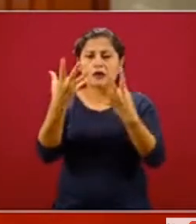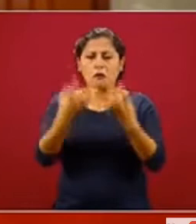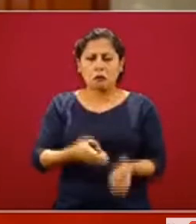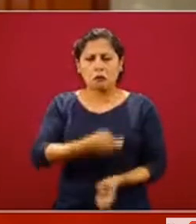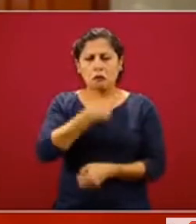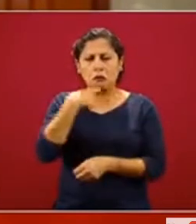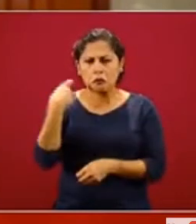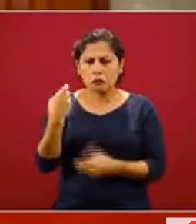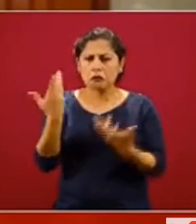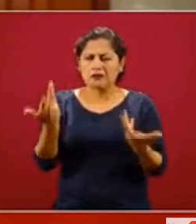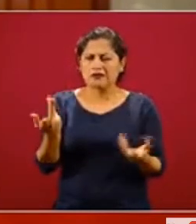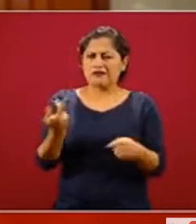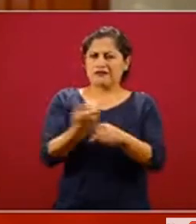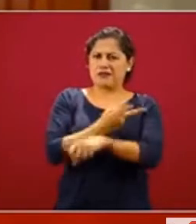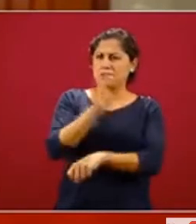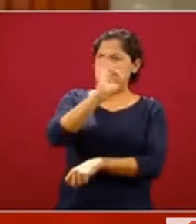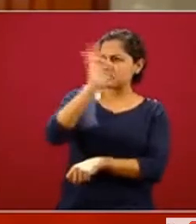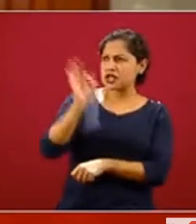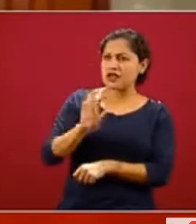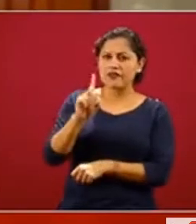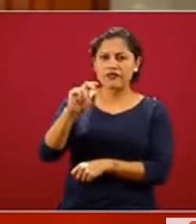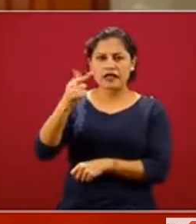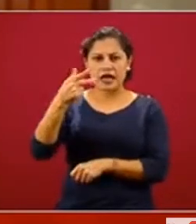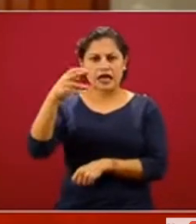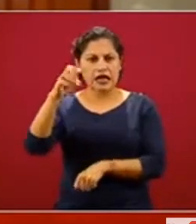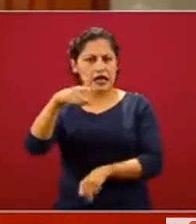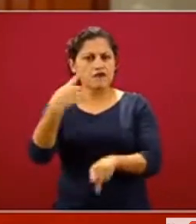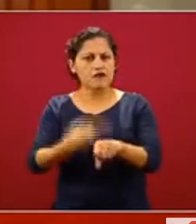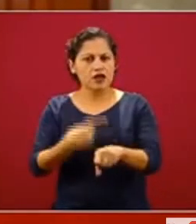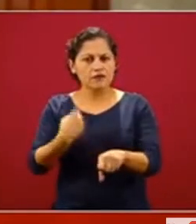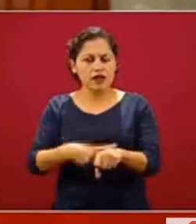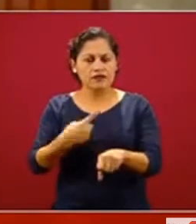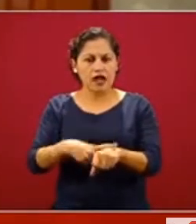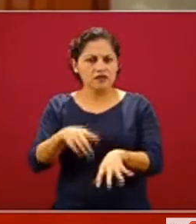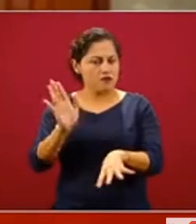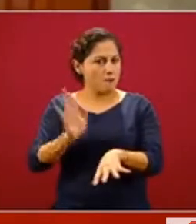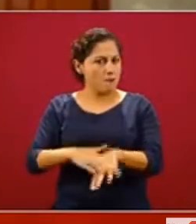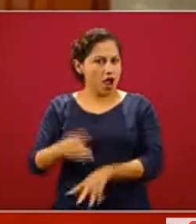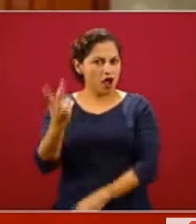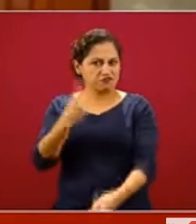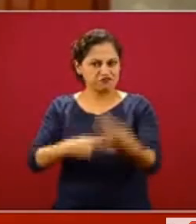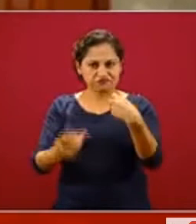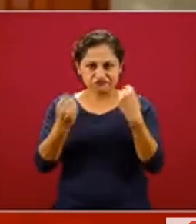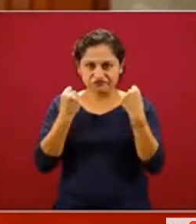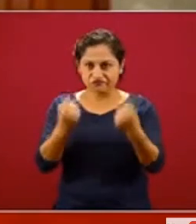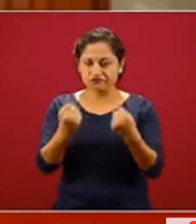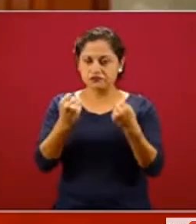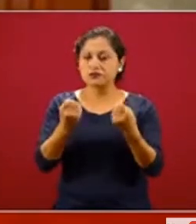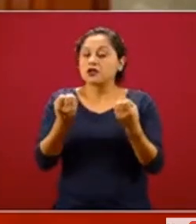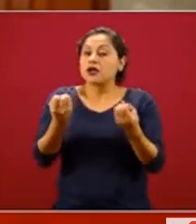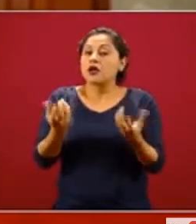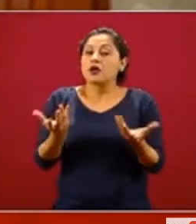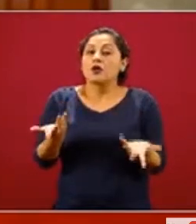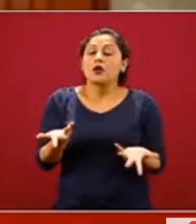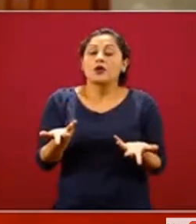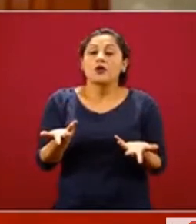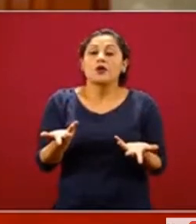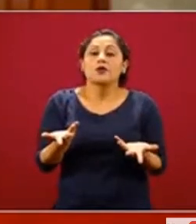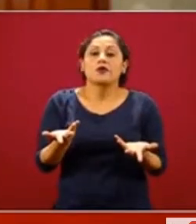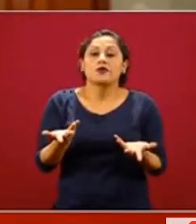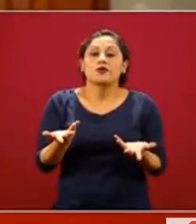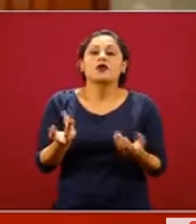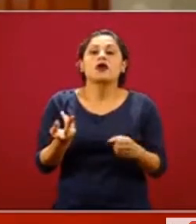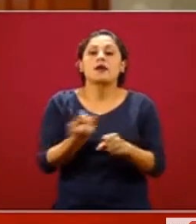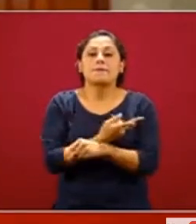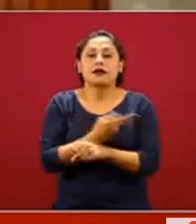en sí en México va a golpear de mayor fuerza, no sé si también por esta cuestión de sanitización que ha tenido